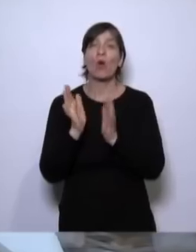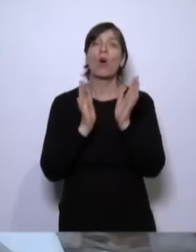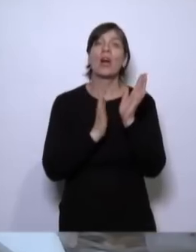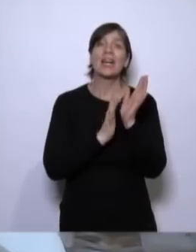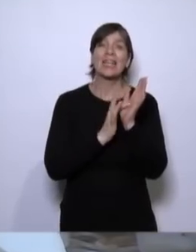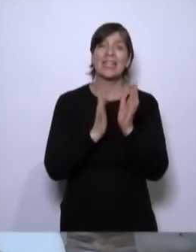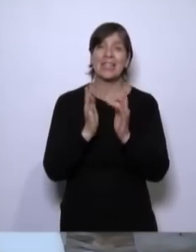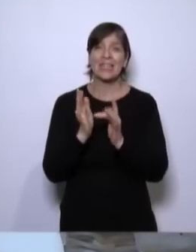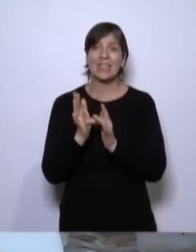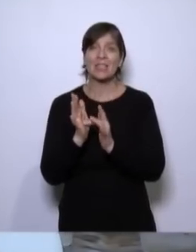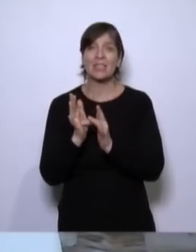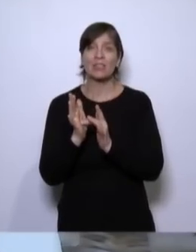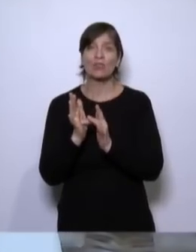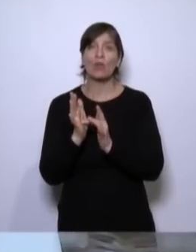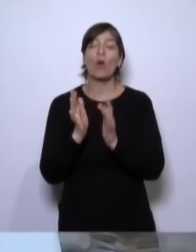Cristo,